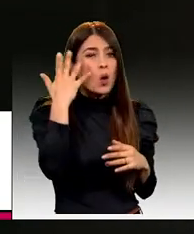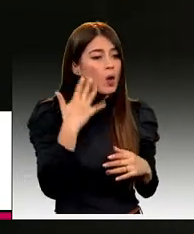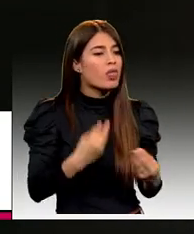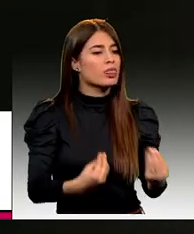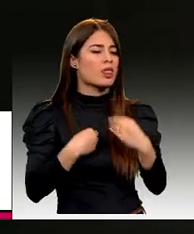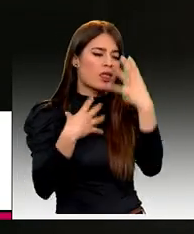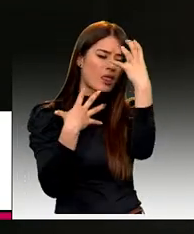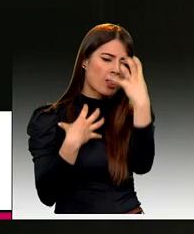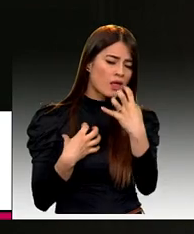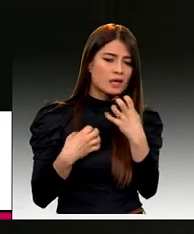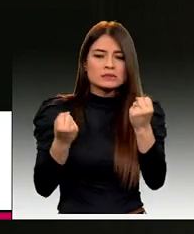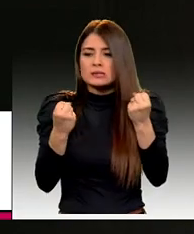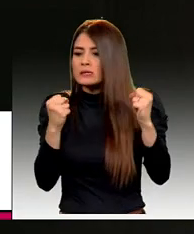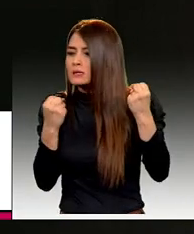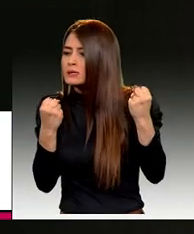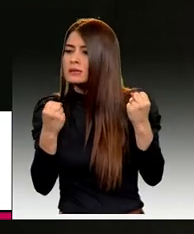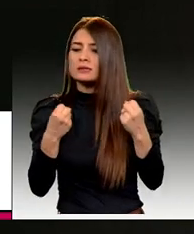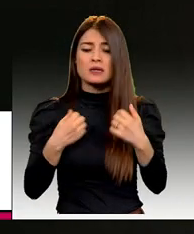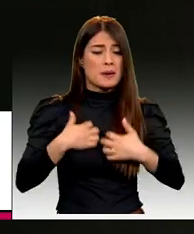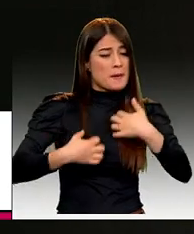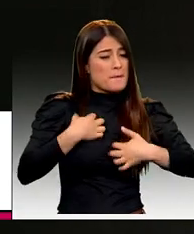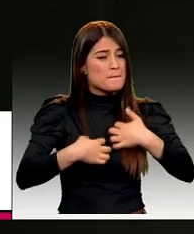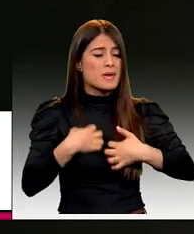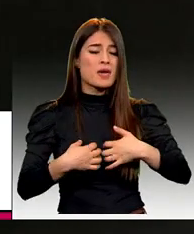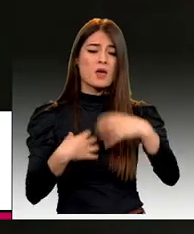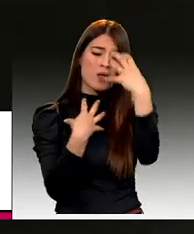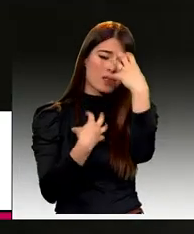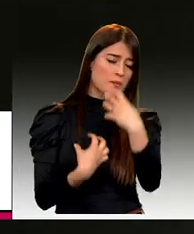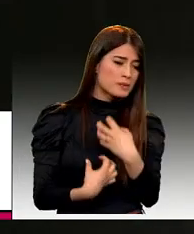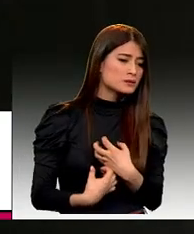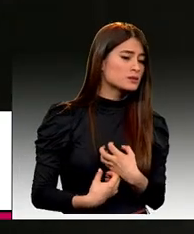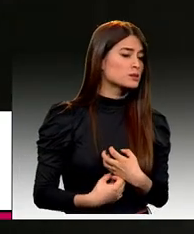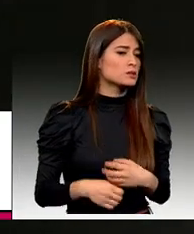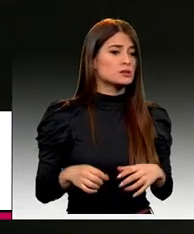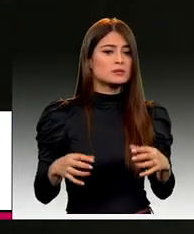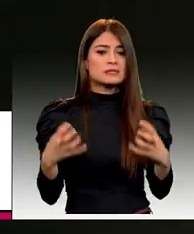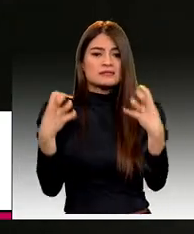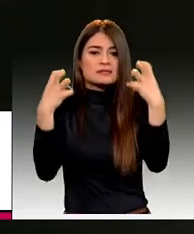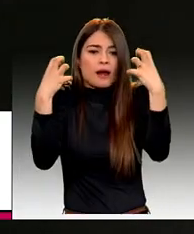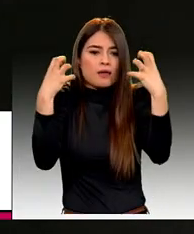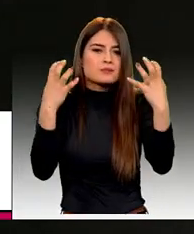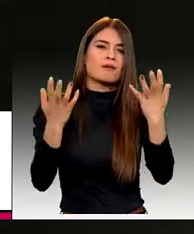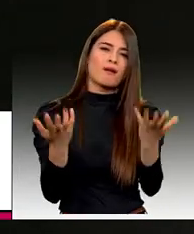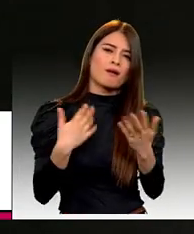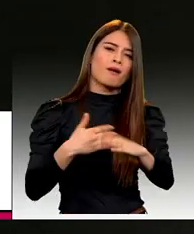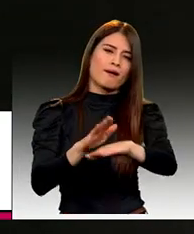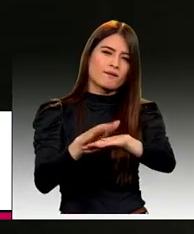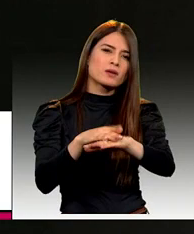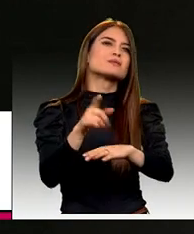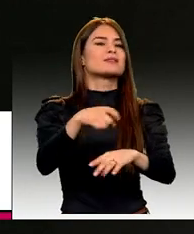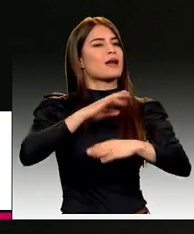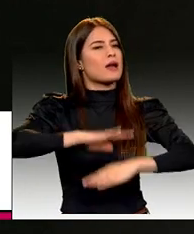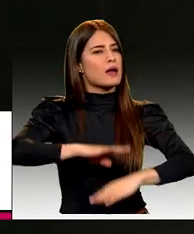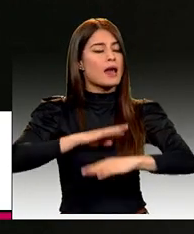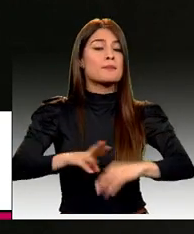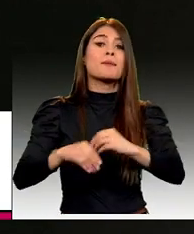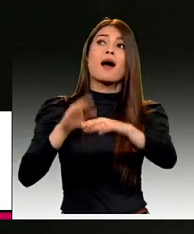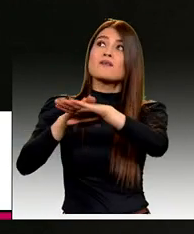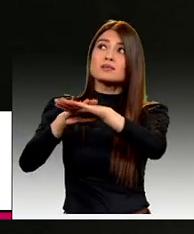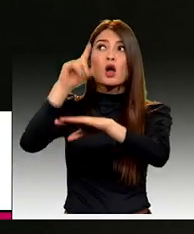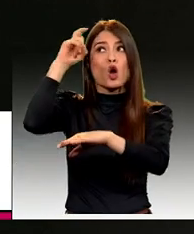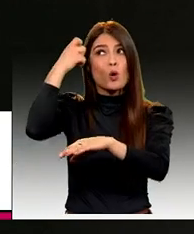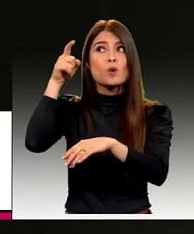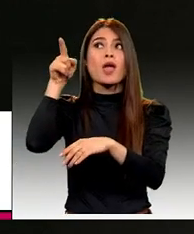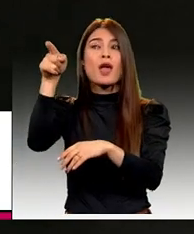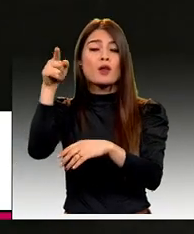miedo, frustración o ataques de pánico que tienen que aprenderse a manejar y que hacemos un llamado al gobierno para que active esas líneas de acompañamiento y atención desde la